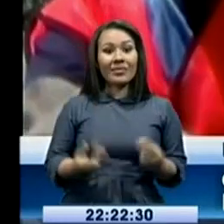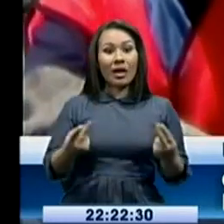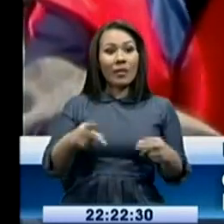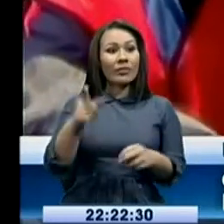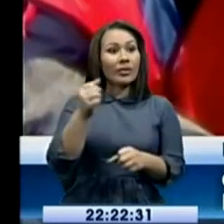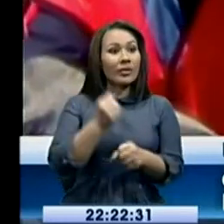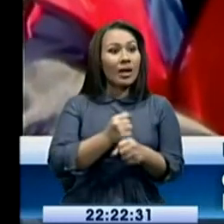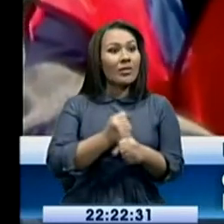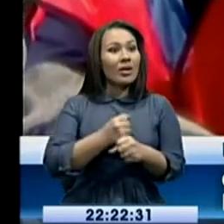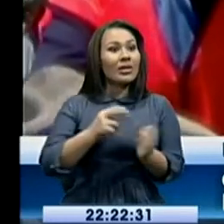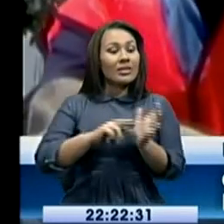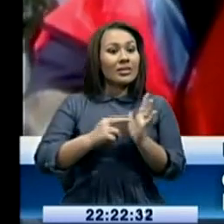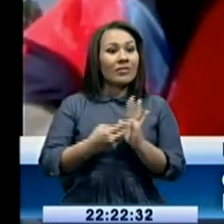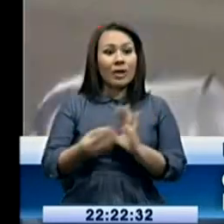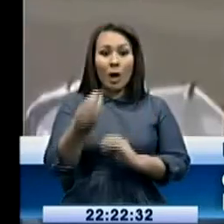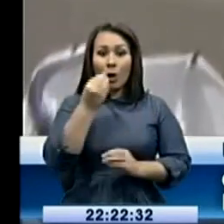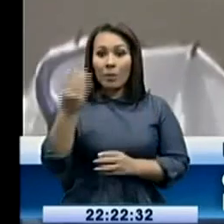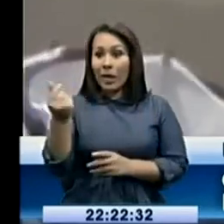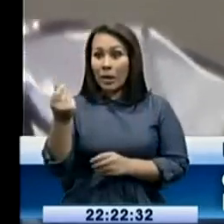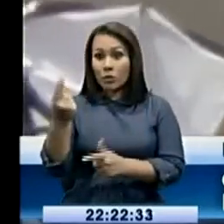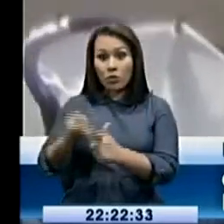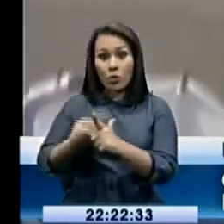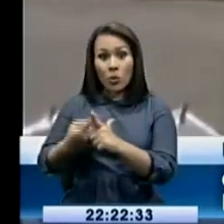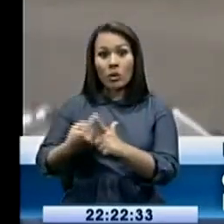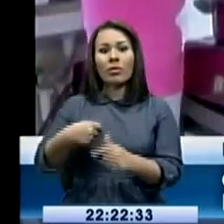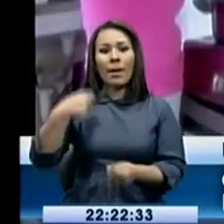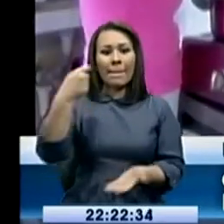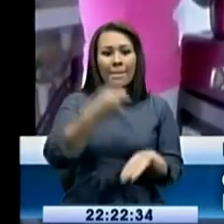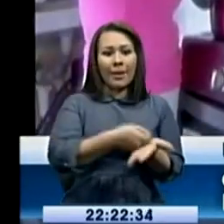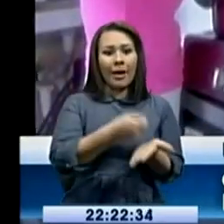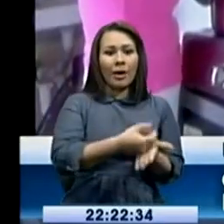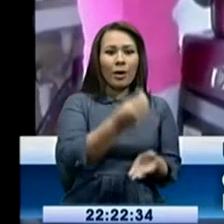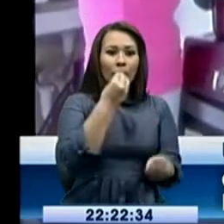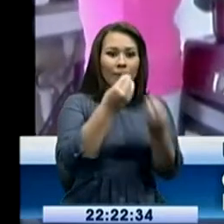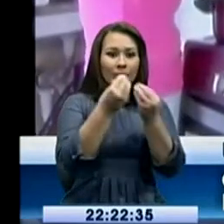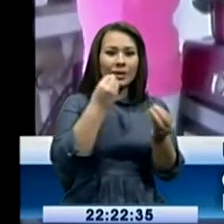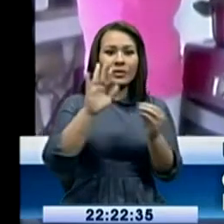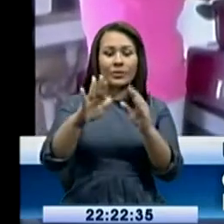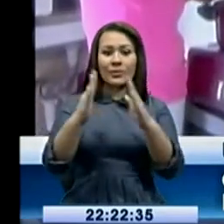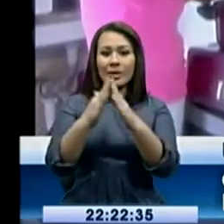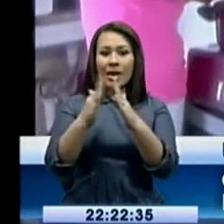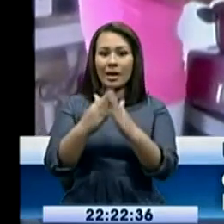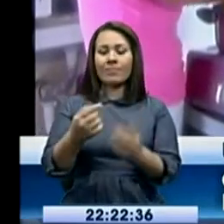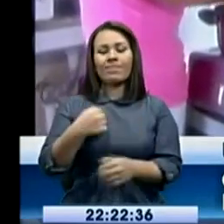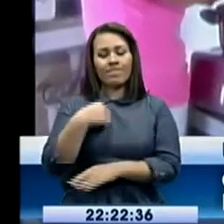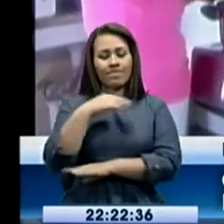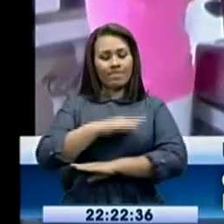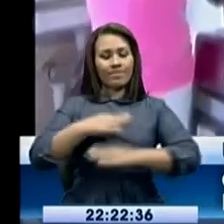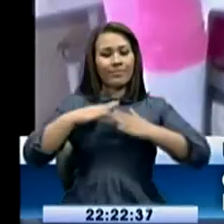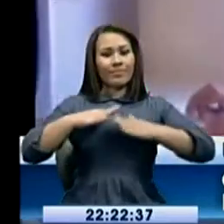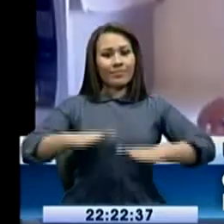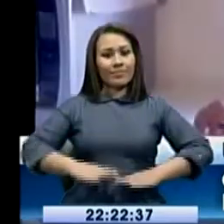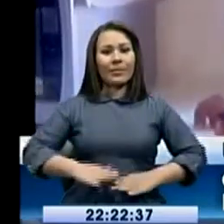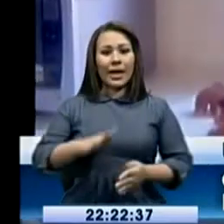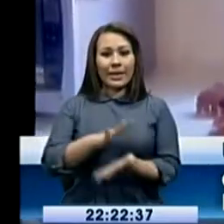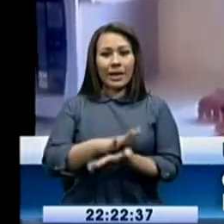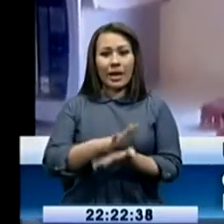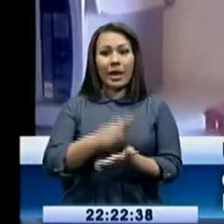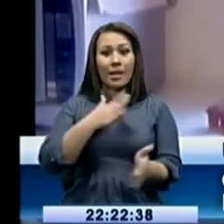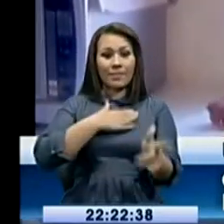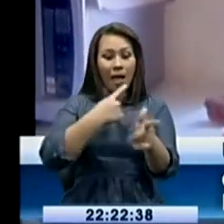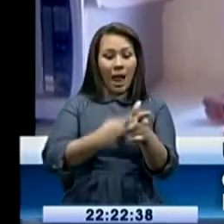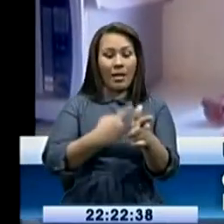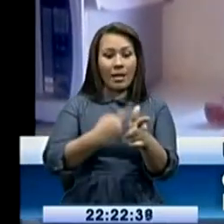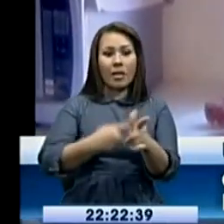que permite llevar la comida a su casa. Yo me siento tranquila, feliz por cumplir con mi trabajo, porque mientras que yo voy barriendo, me conocen